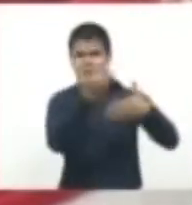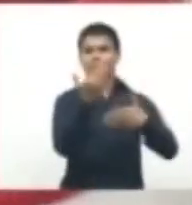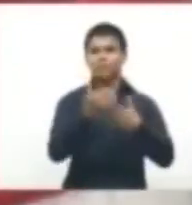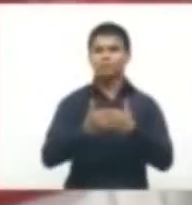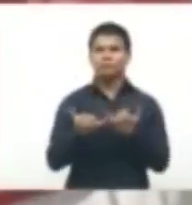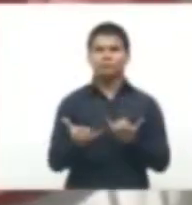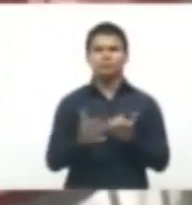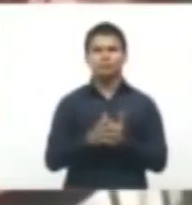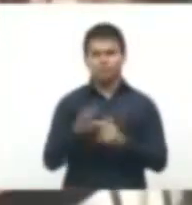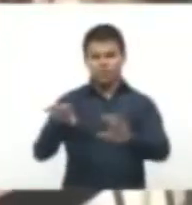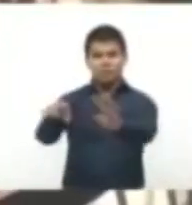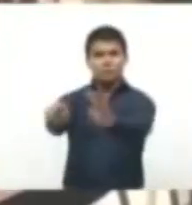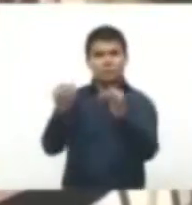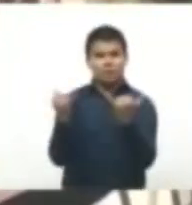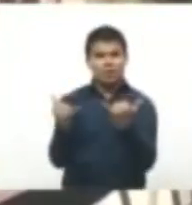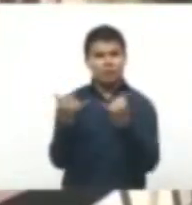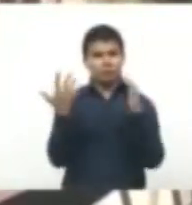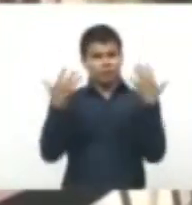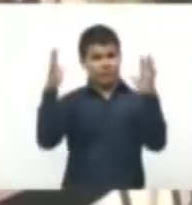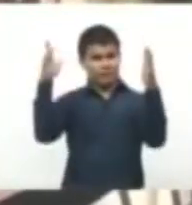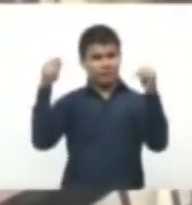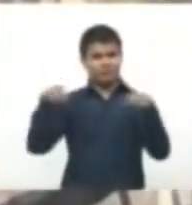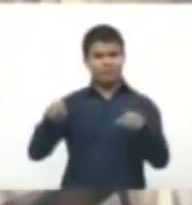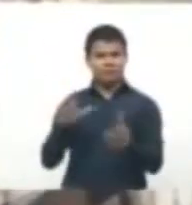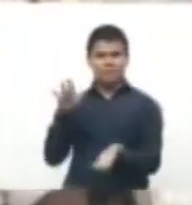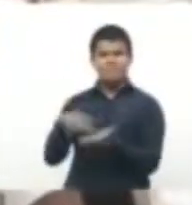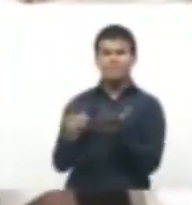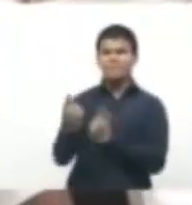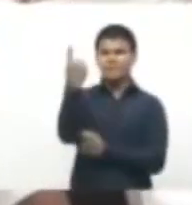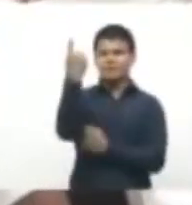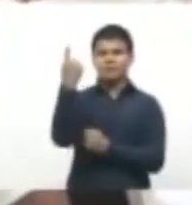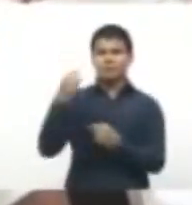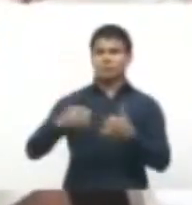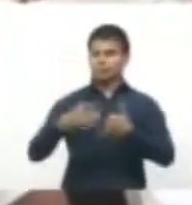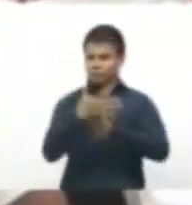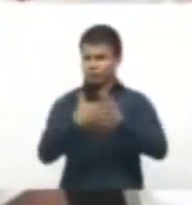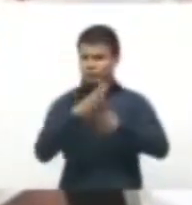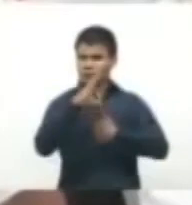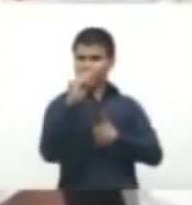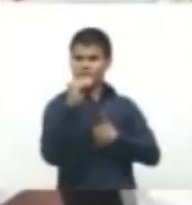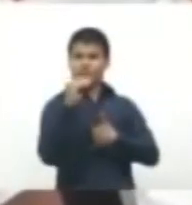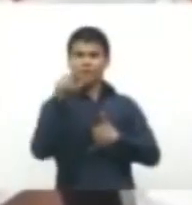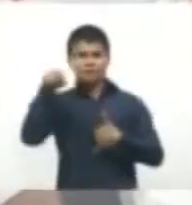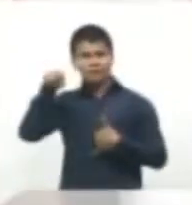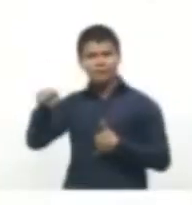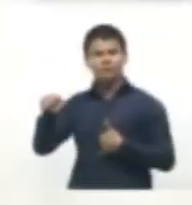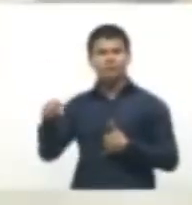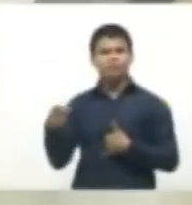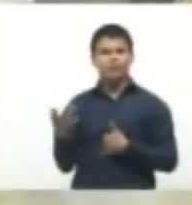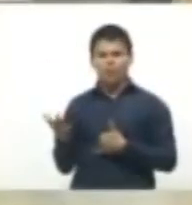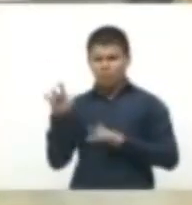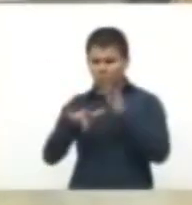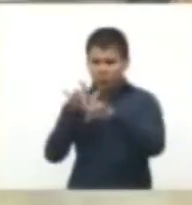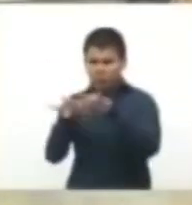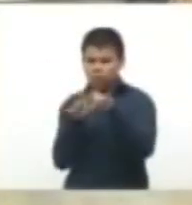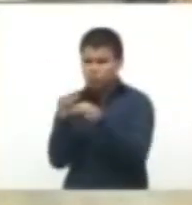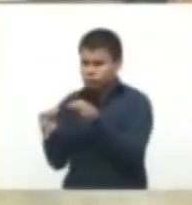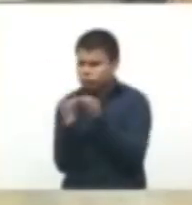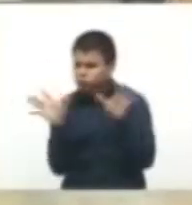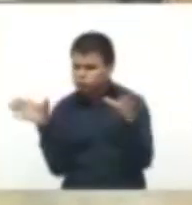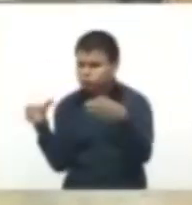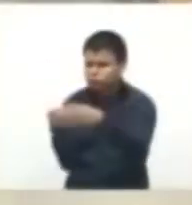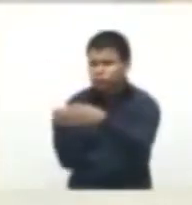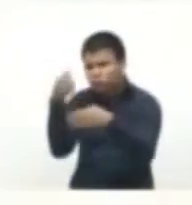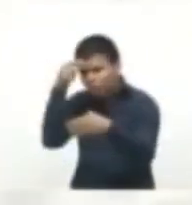Millo es el primer evento intermunicipal que realiza en el Departamento del Atlántico, congregando cada año a municipios y corregimientos quienes se vinculan con sus